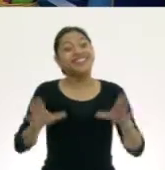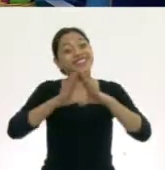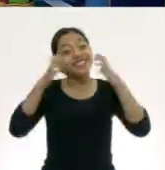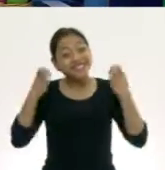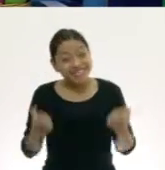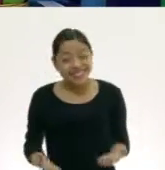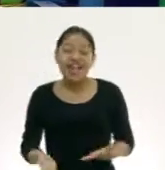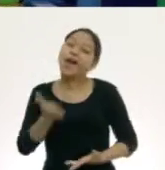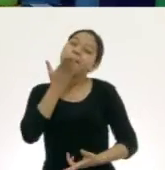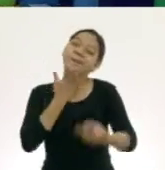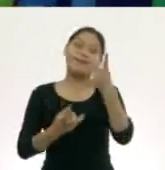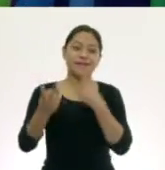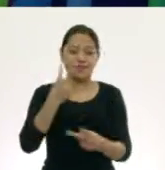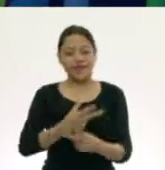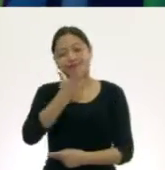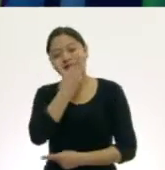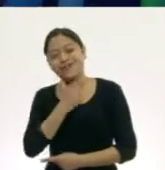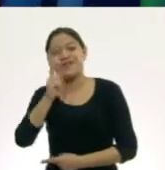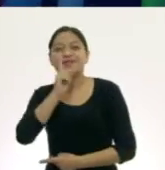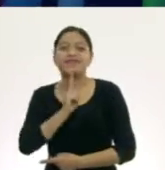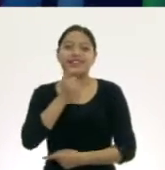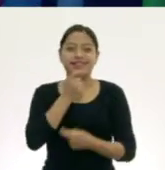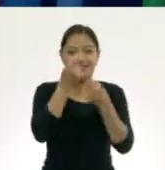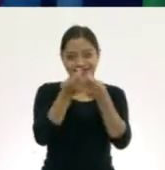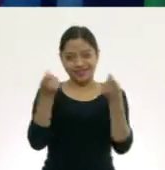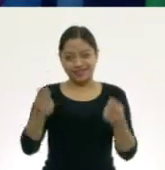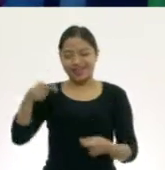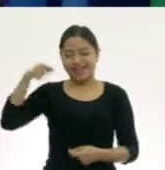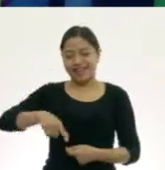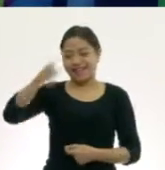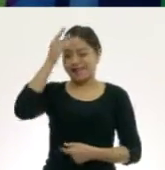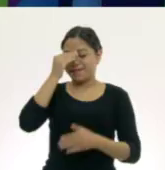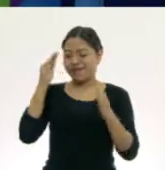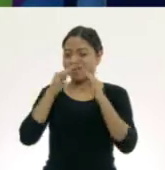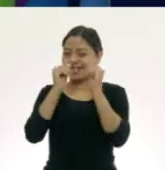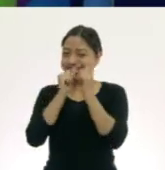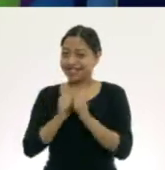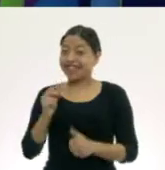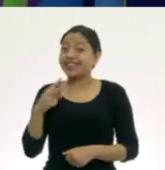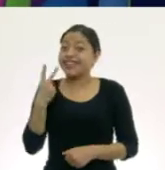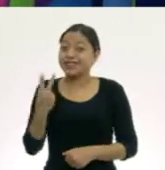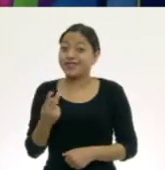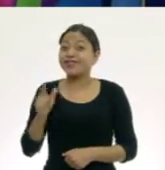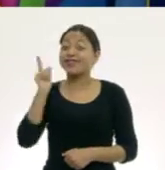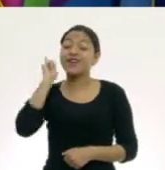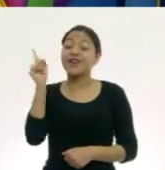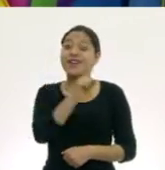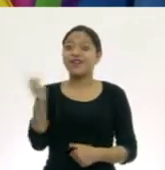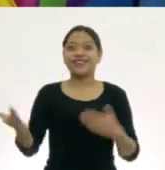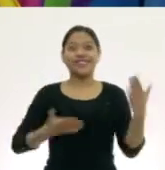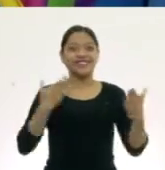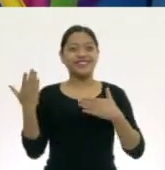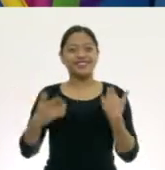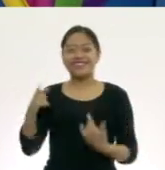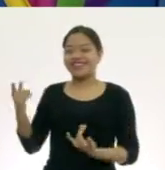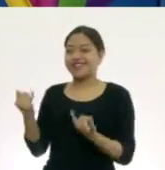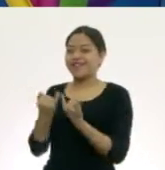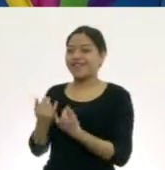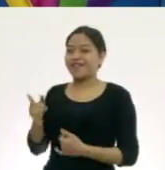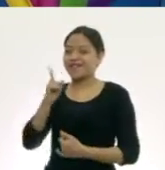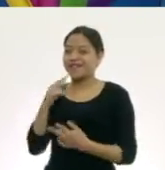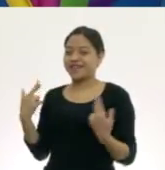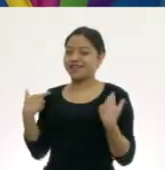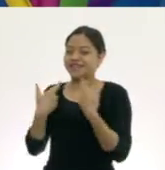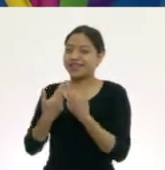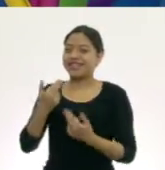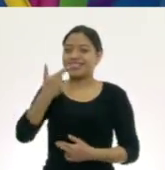¿Cómo están? Bienvenidas y bienvenidos a Aprende en Casa 2. Y espero que ya estén tan emocionados como la maestra Gaby y yo,